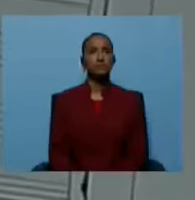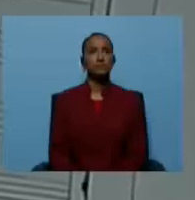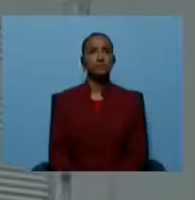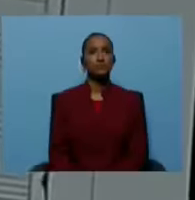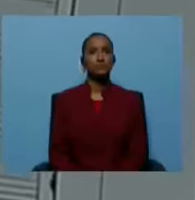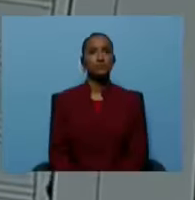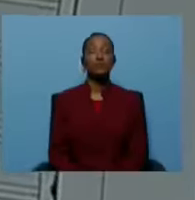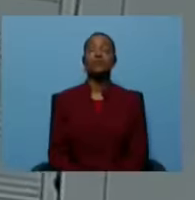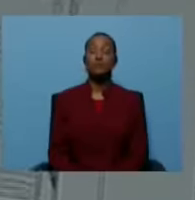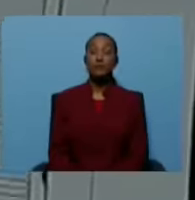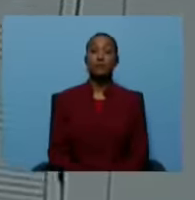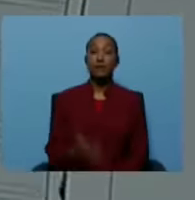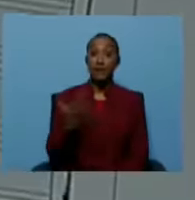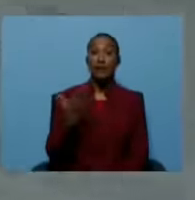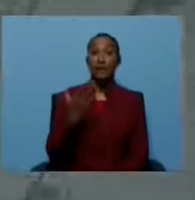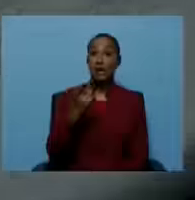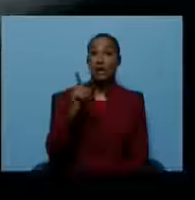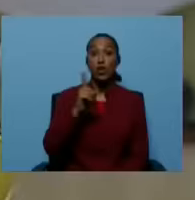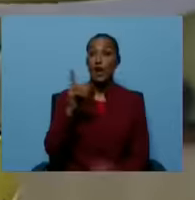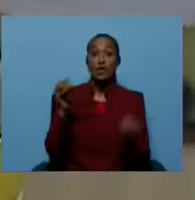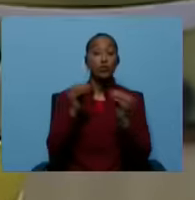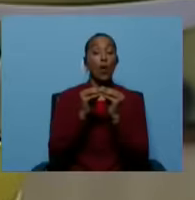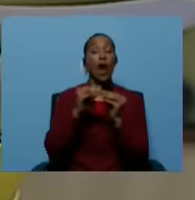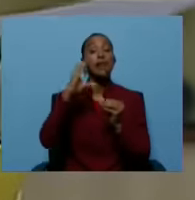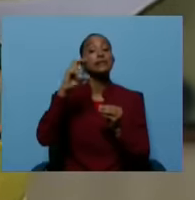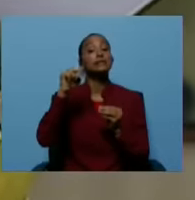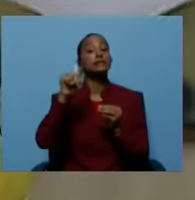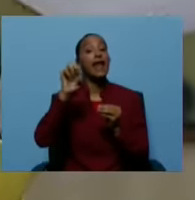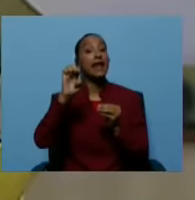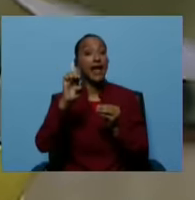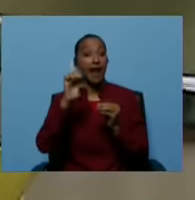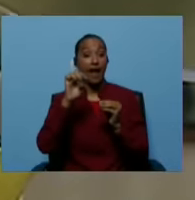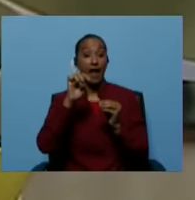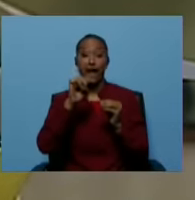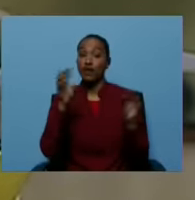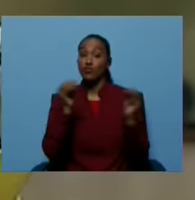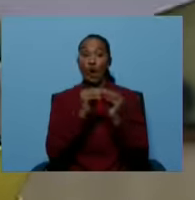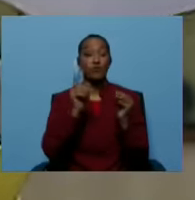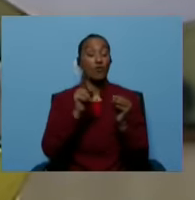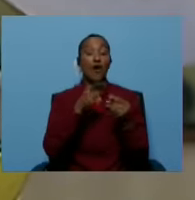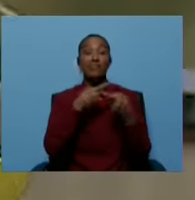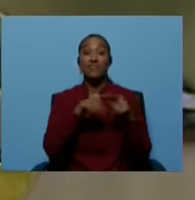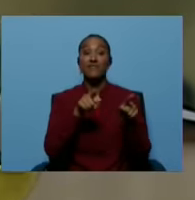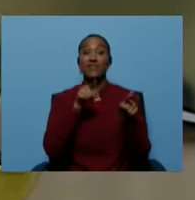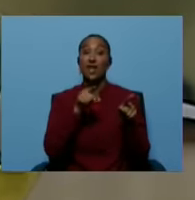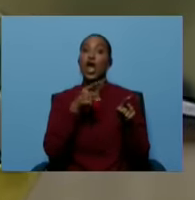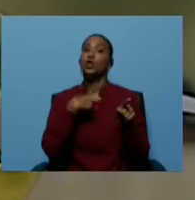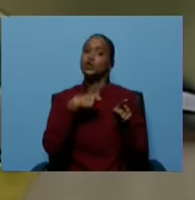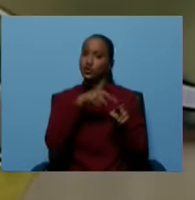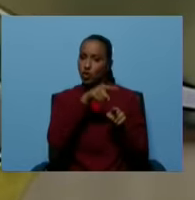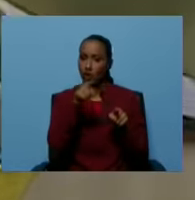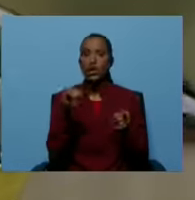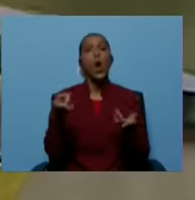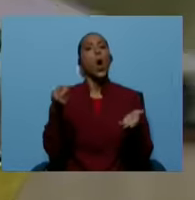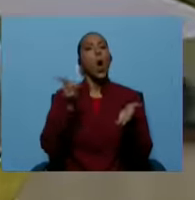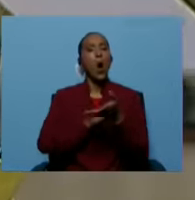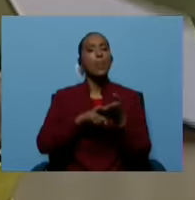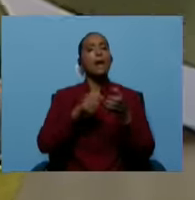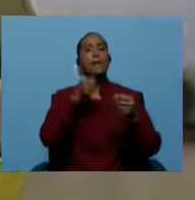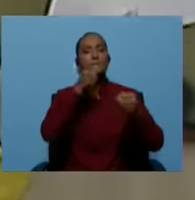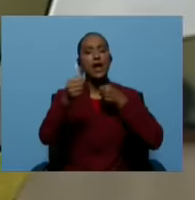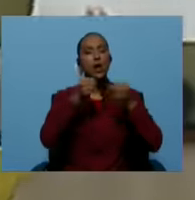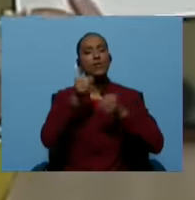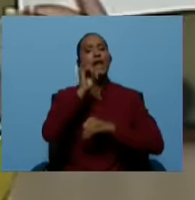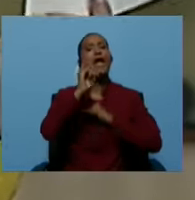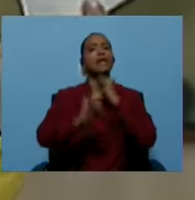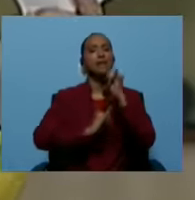Poder Electoral. Y por eso hemos invitado acá otra vez a los medios internacionales a